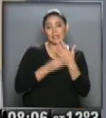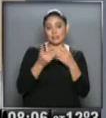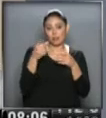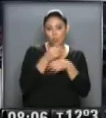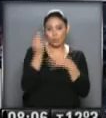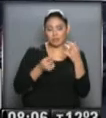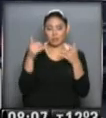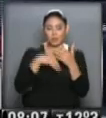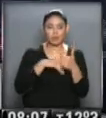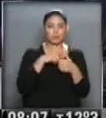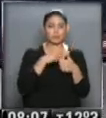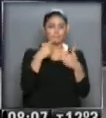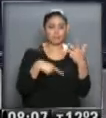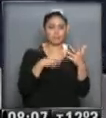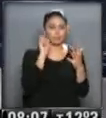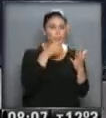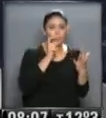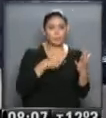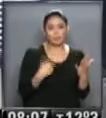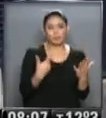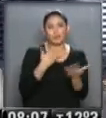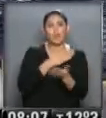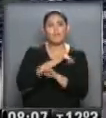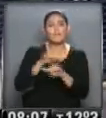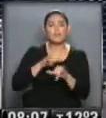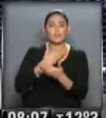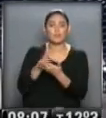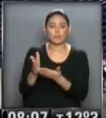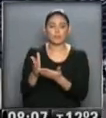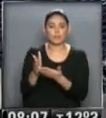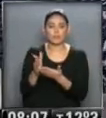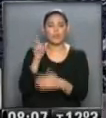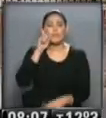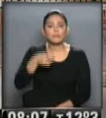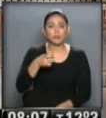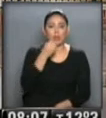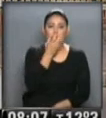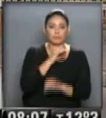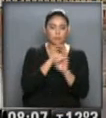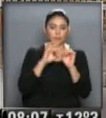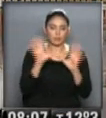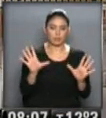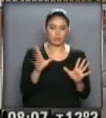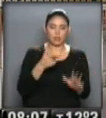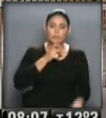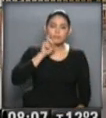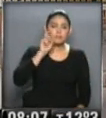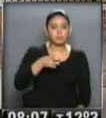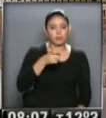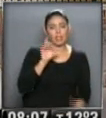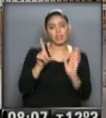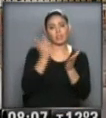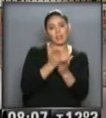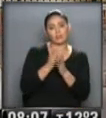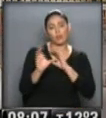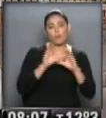del Ministerio de Educación. Por lo tanto, están lesionando la libertad de información, lesionando la libertad de expresión, lesionando el derecho a la comunicación